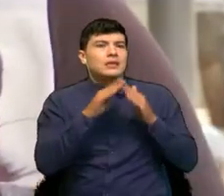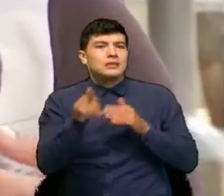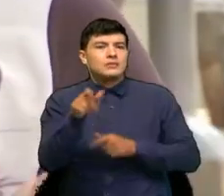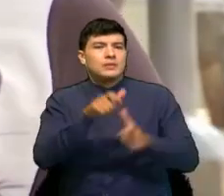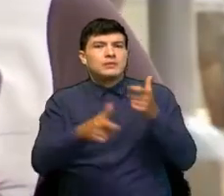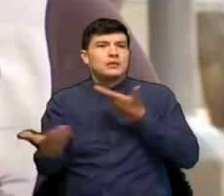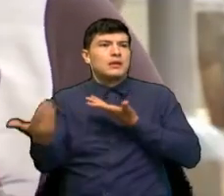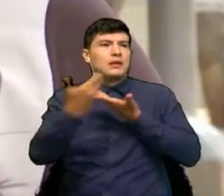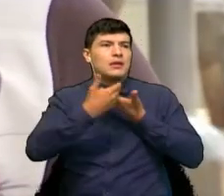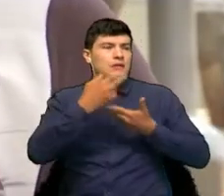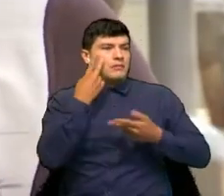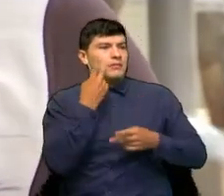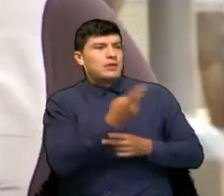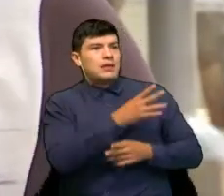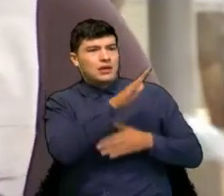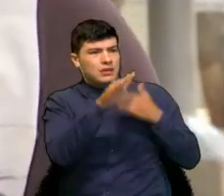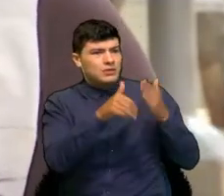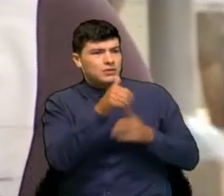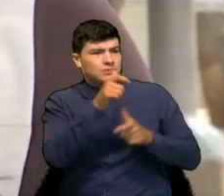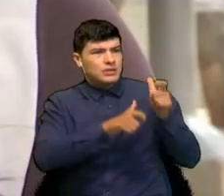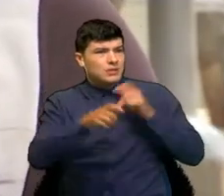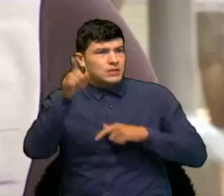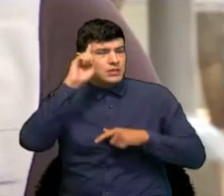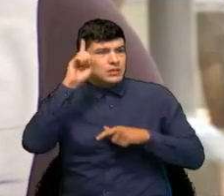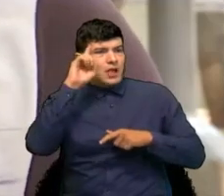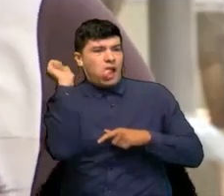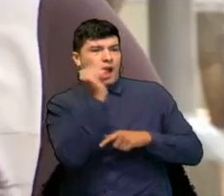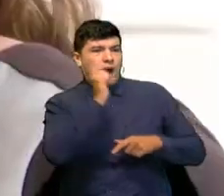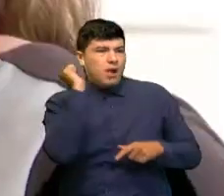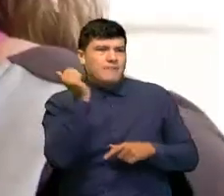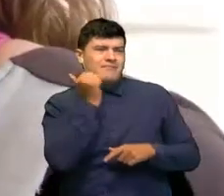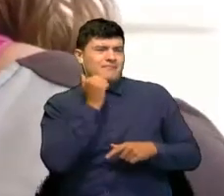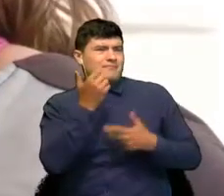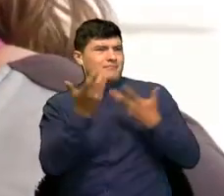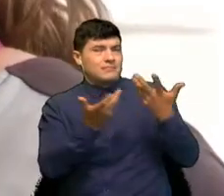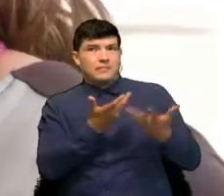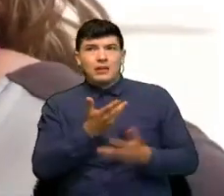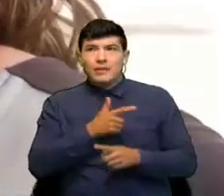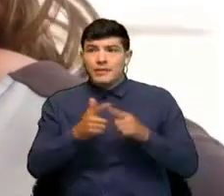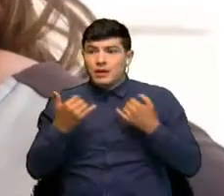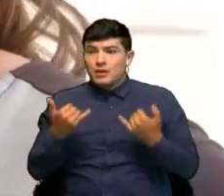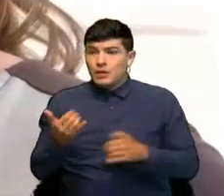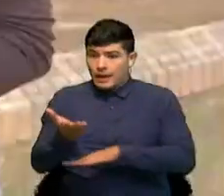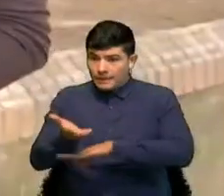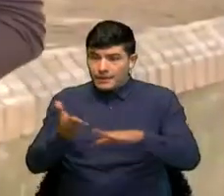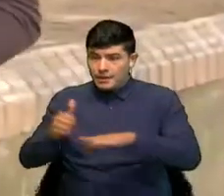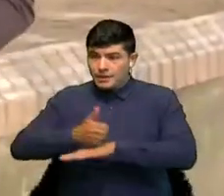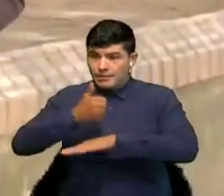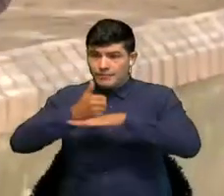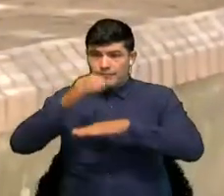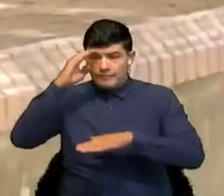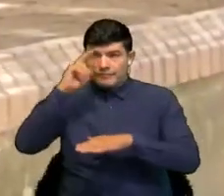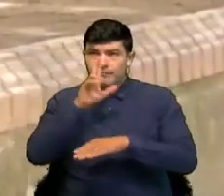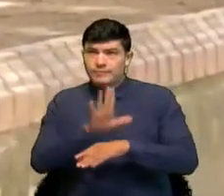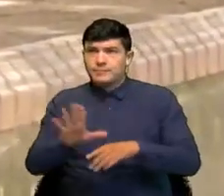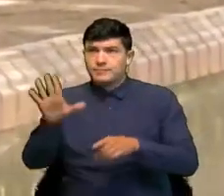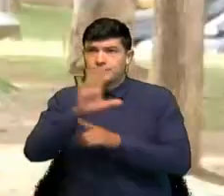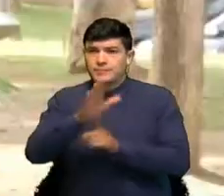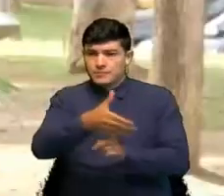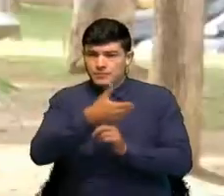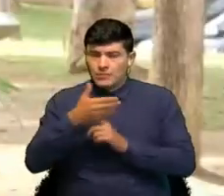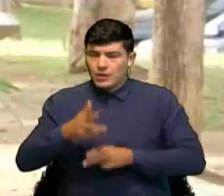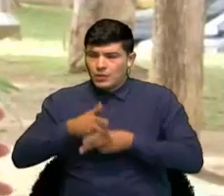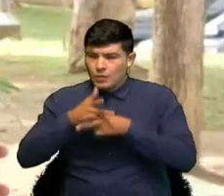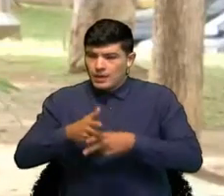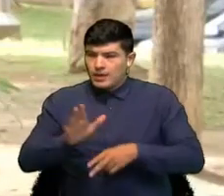llegaron encontraron a todos con palos piedras cuchillos la señora que él y le pide a las autoridades que protejan su vida